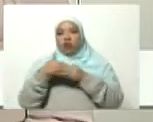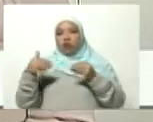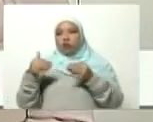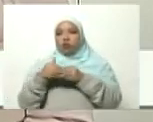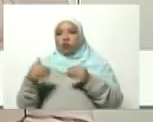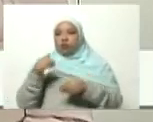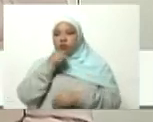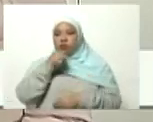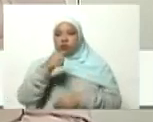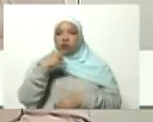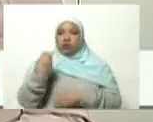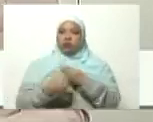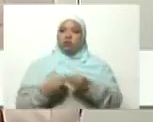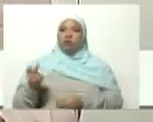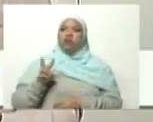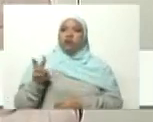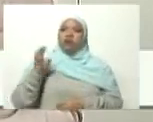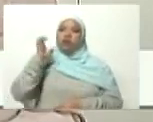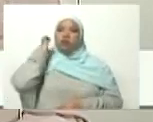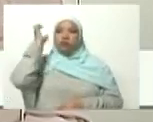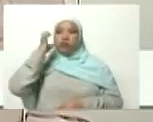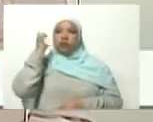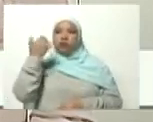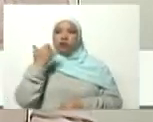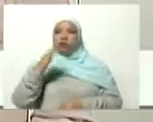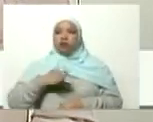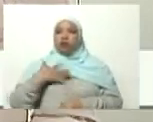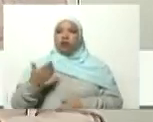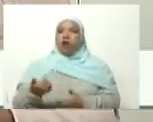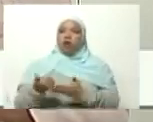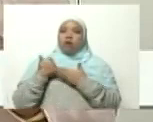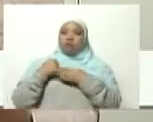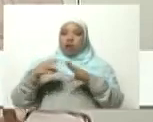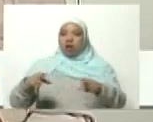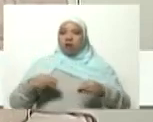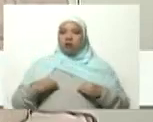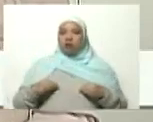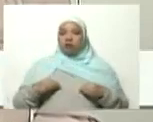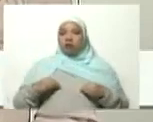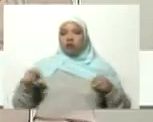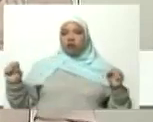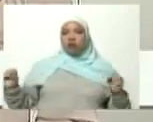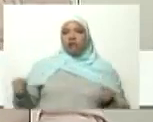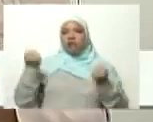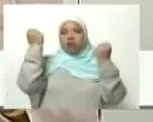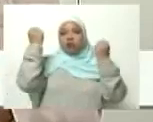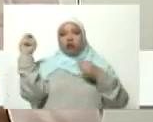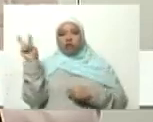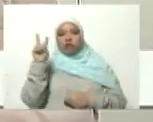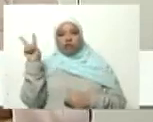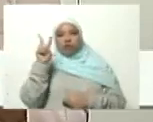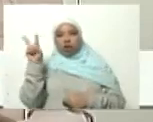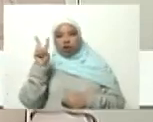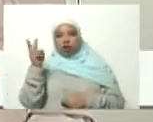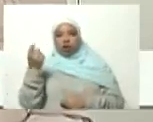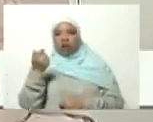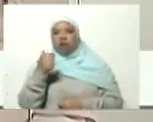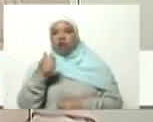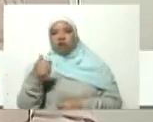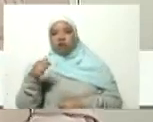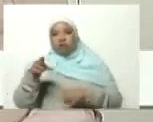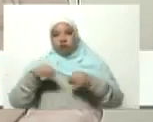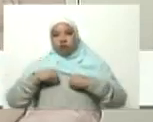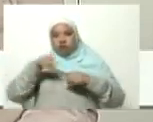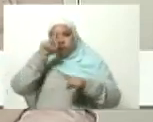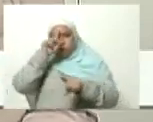recursos congelados de Venezuela en Europa. Esto pudiera reconocerse como una doble victoria para los venezolanos, diálogo y recuperación